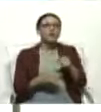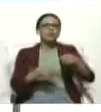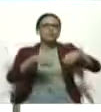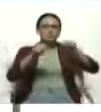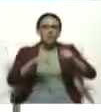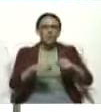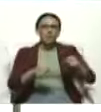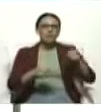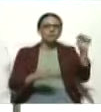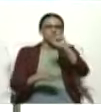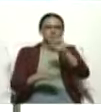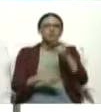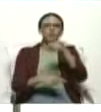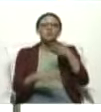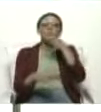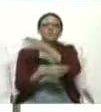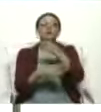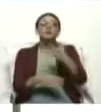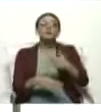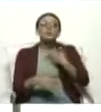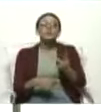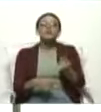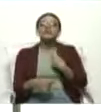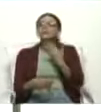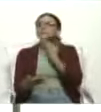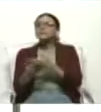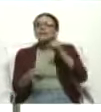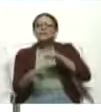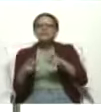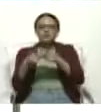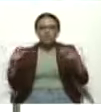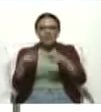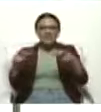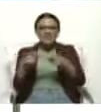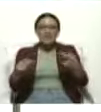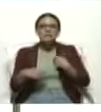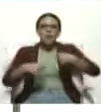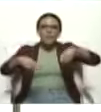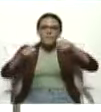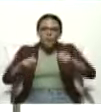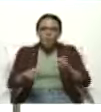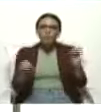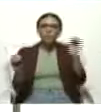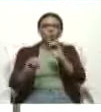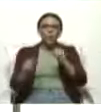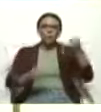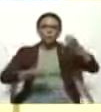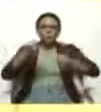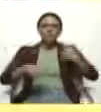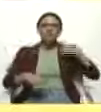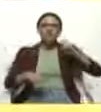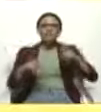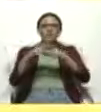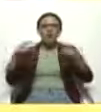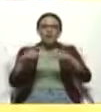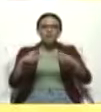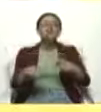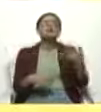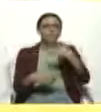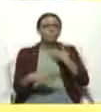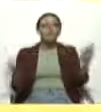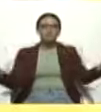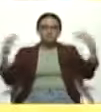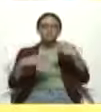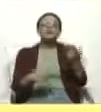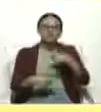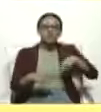de licencias para conducir y renovaciones. En esta jornada el Ministerio Público va a tu comunidad. Igualmente el SAIME nos